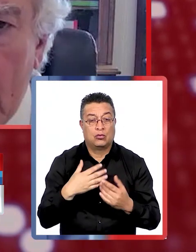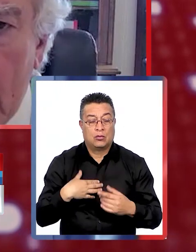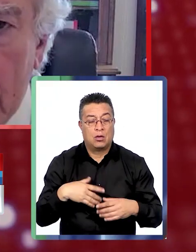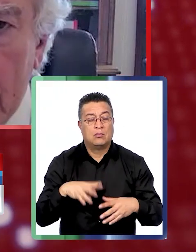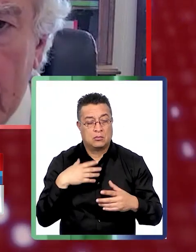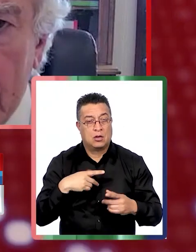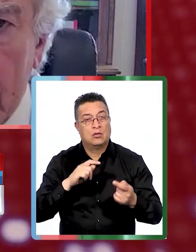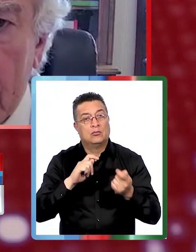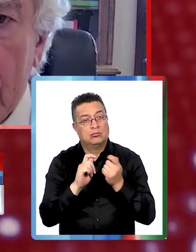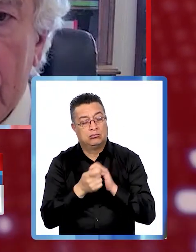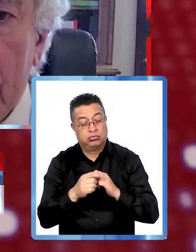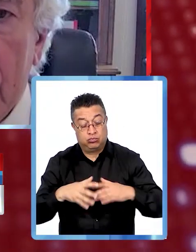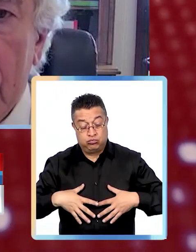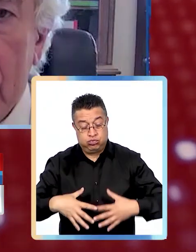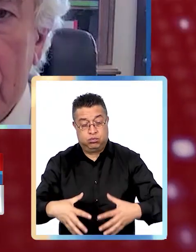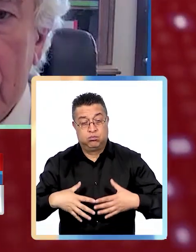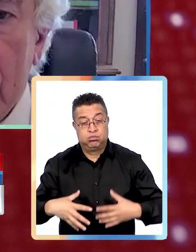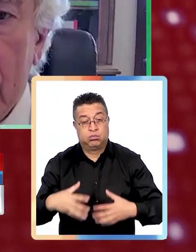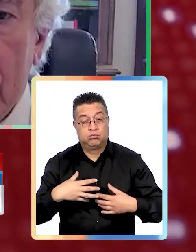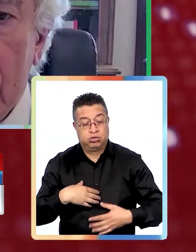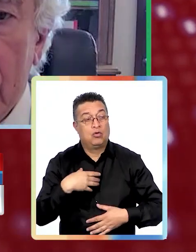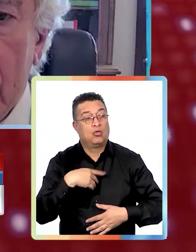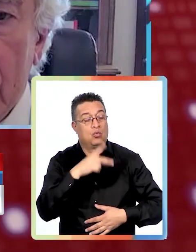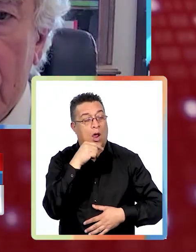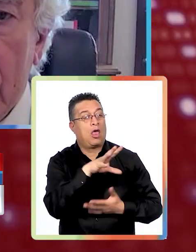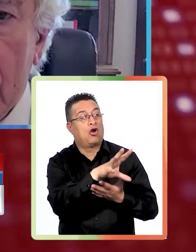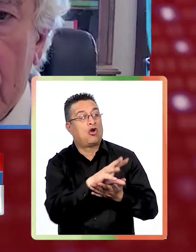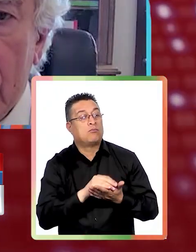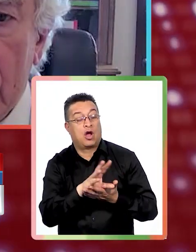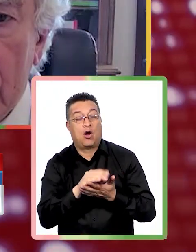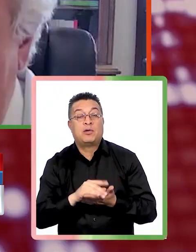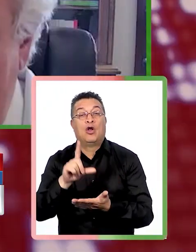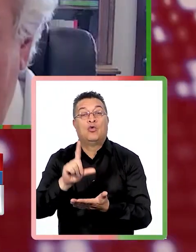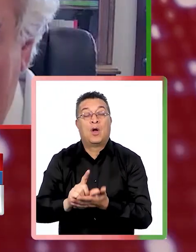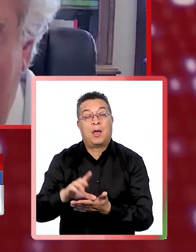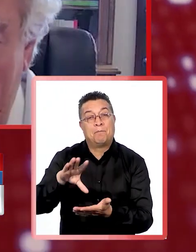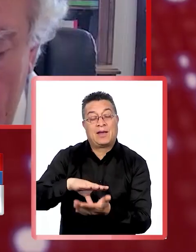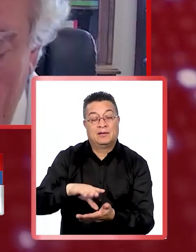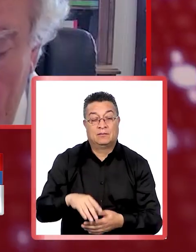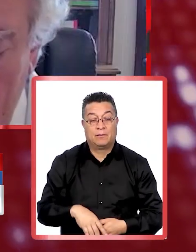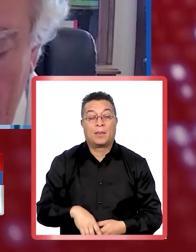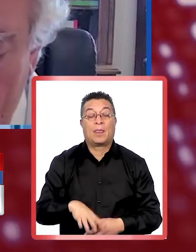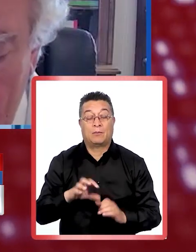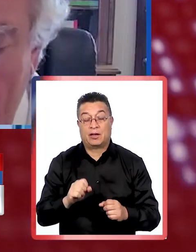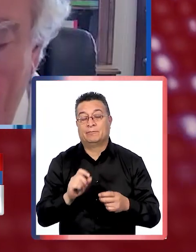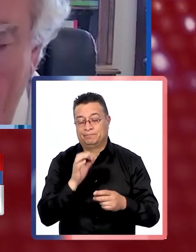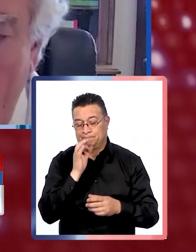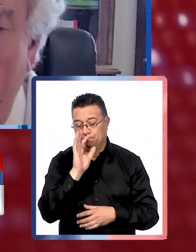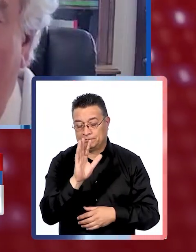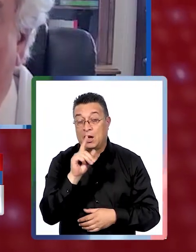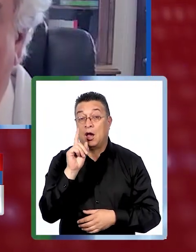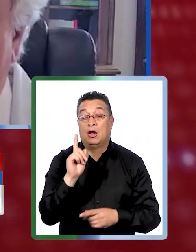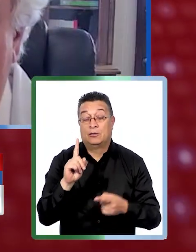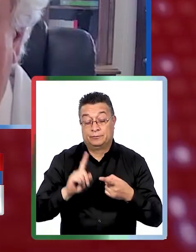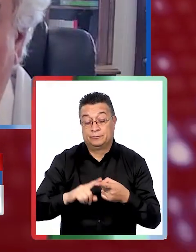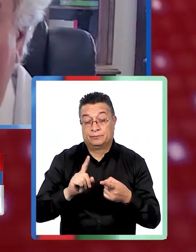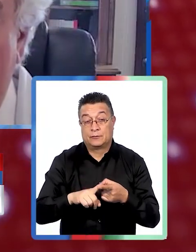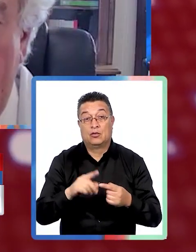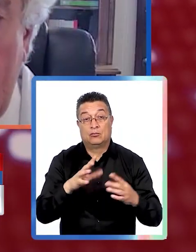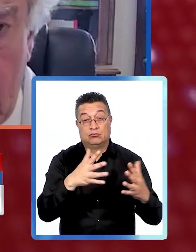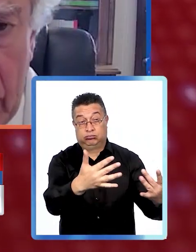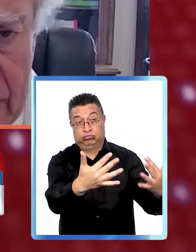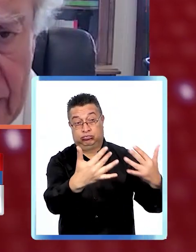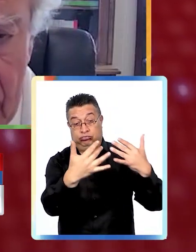adoptan patrones reproductivos del país donde se establecen. Lo que te puedo decir son dos o tres cosas. Uno, las